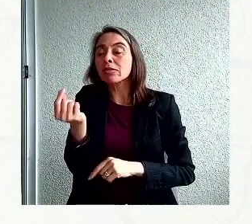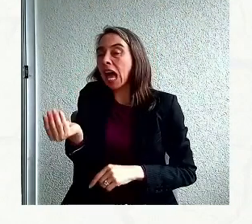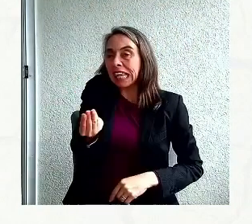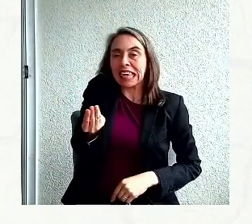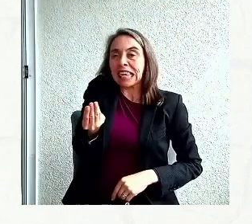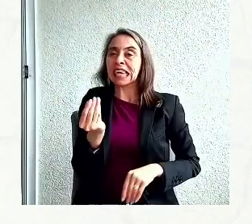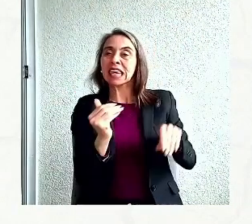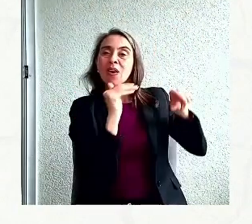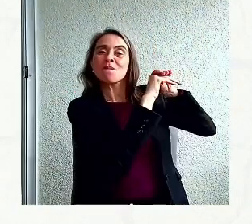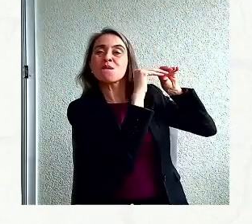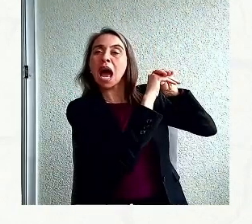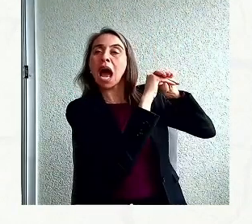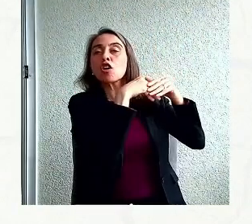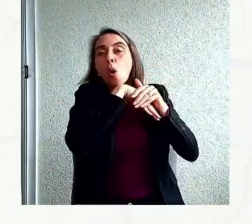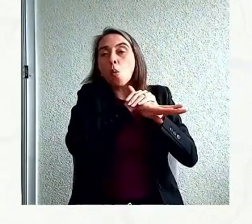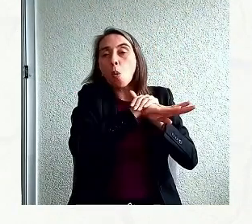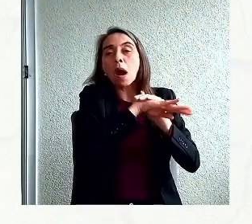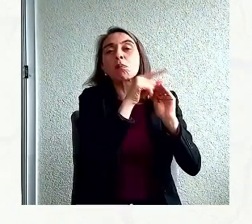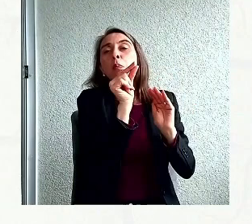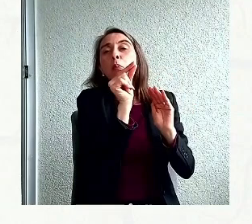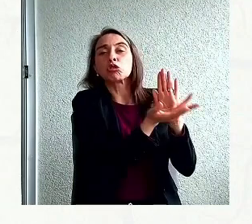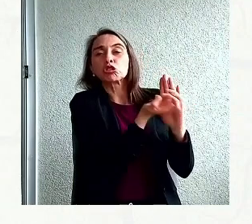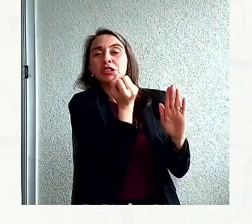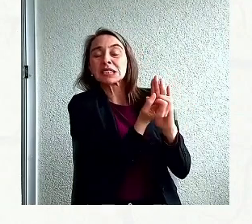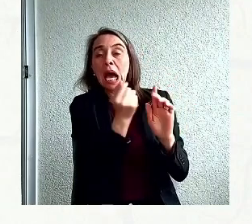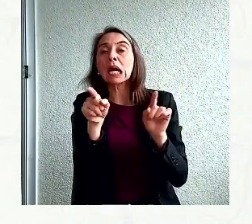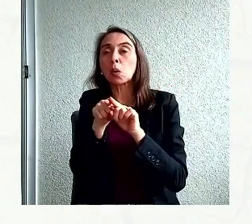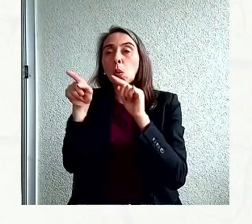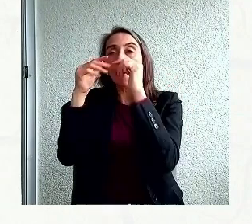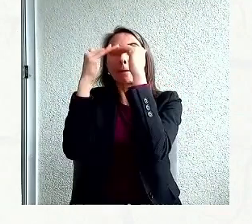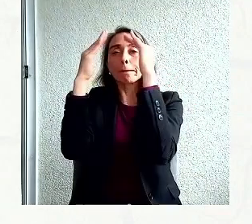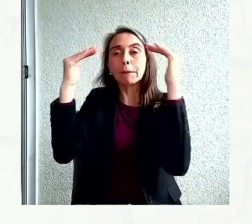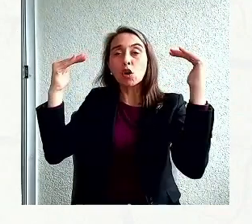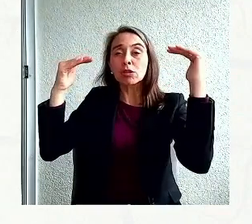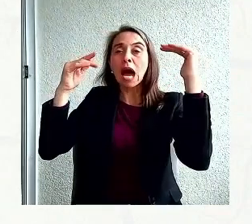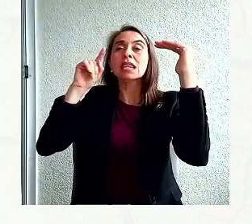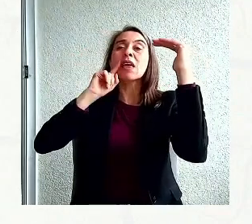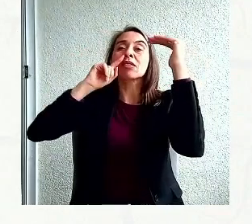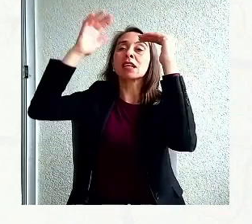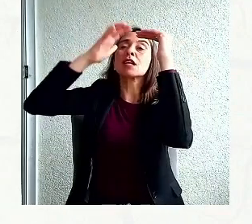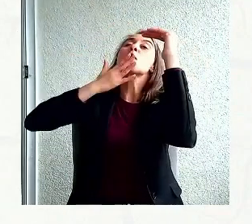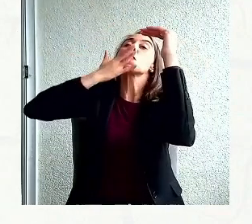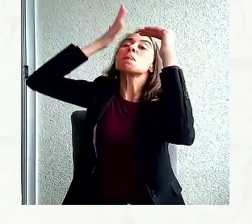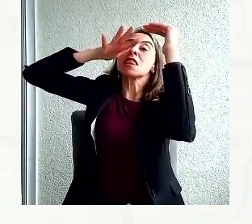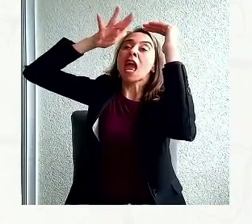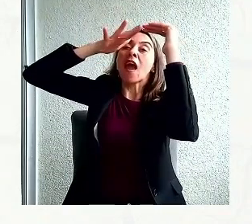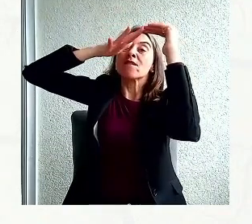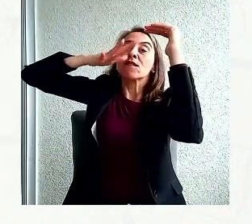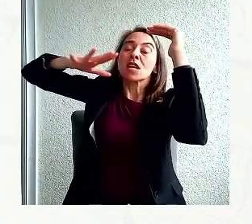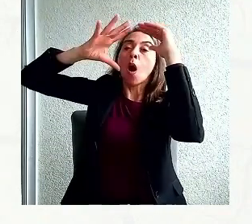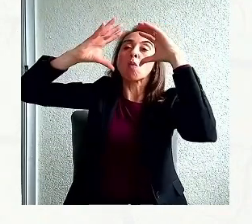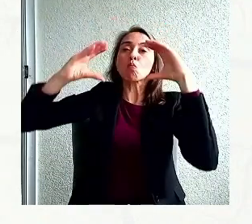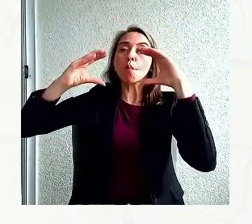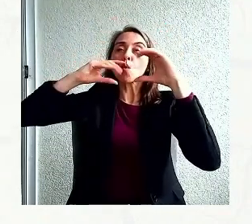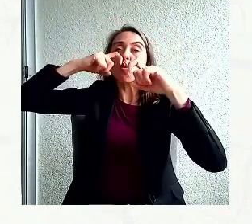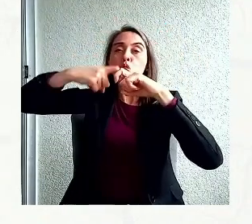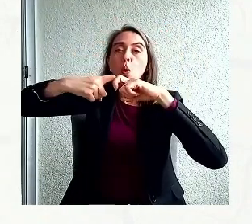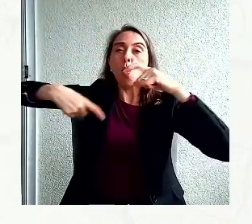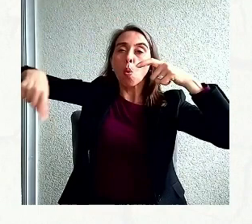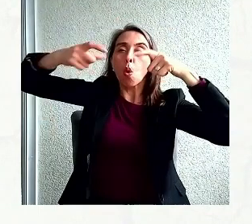parecido, reserva de agua, no solo para consumo humano, pero también industrial. La gente